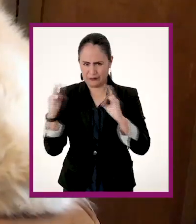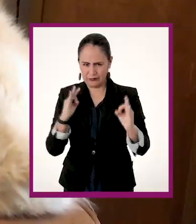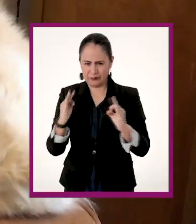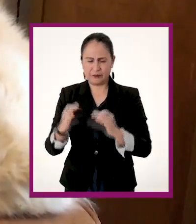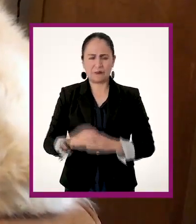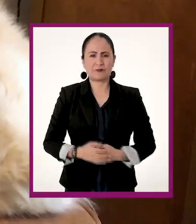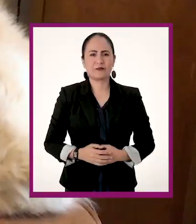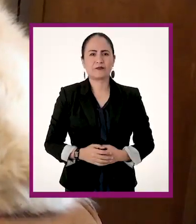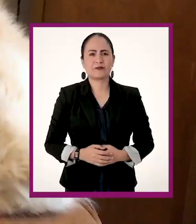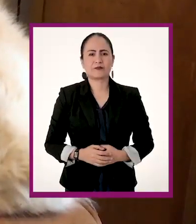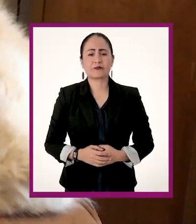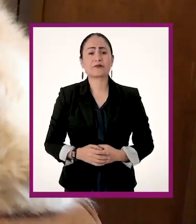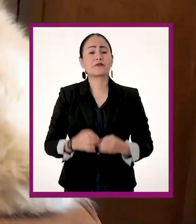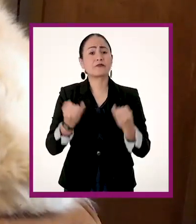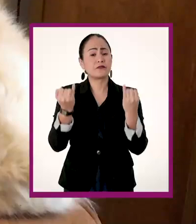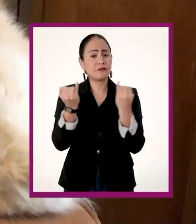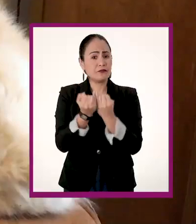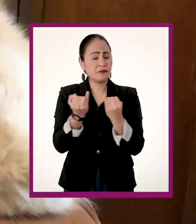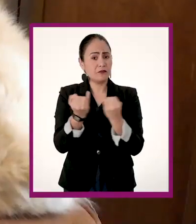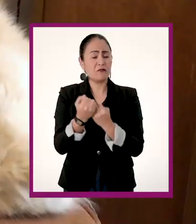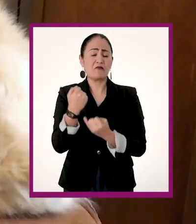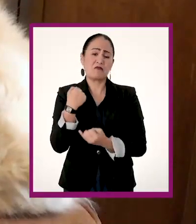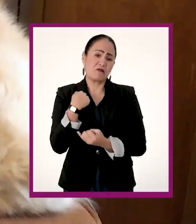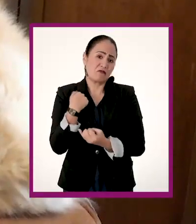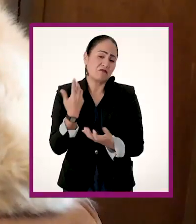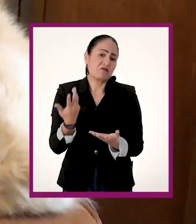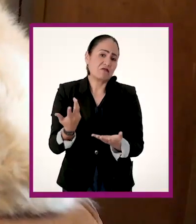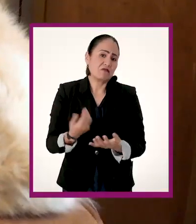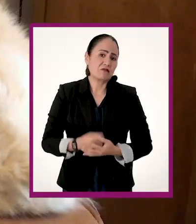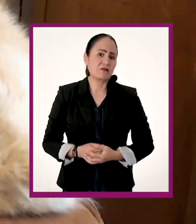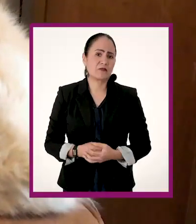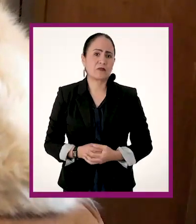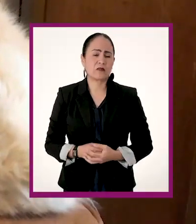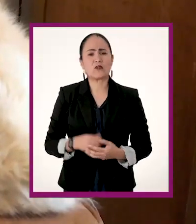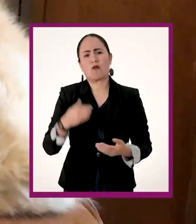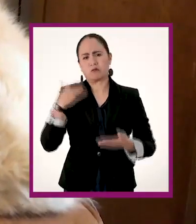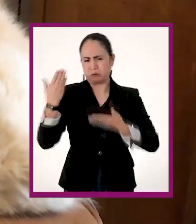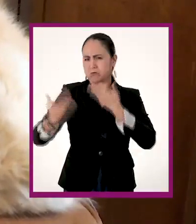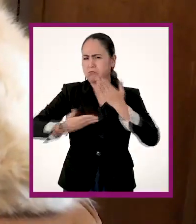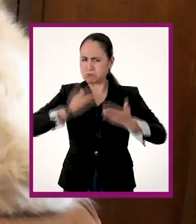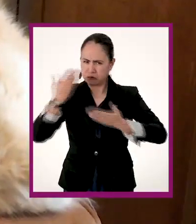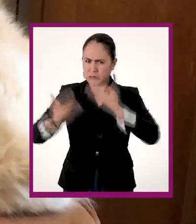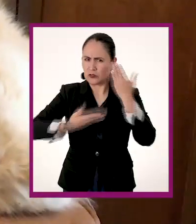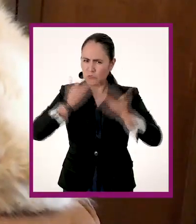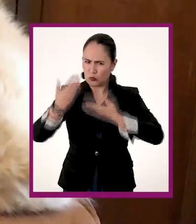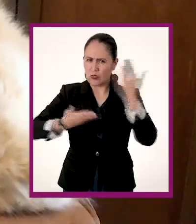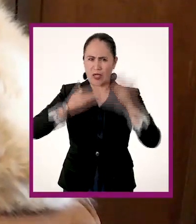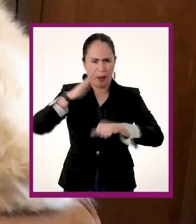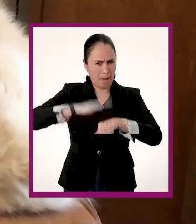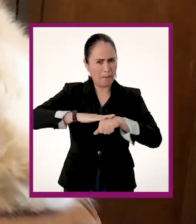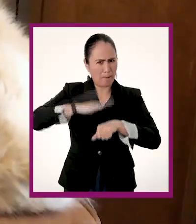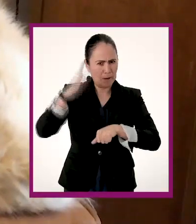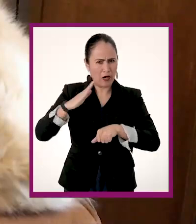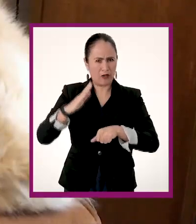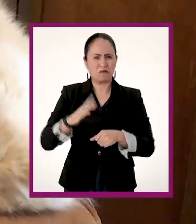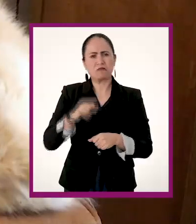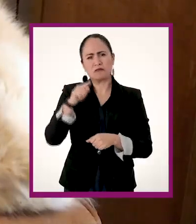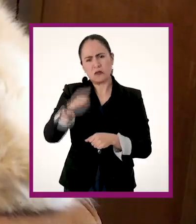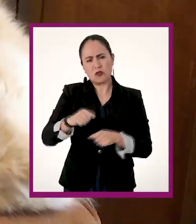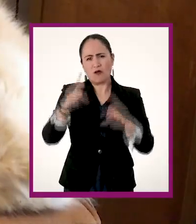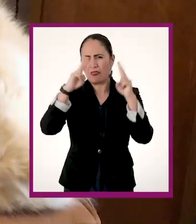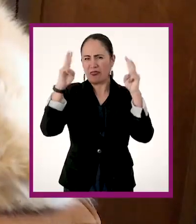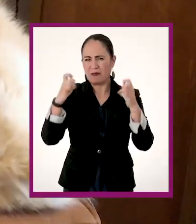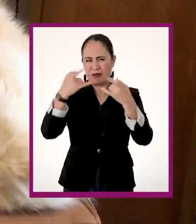vivimos, y pues he estado tratando de estudiar también mucho porque estoy también